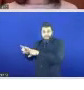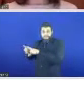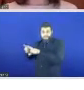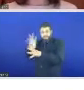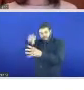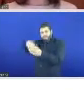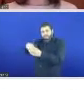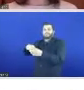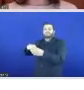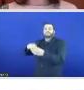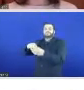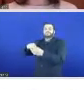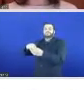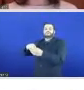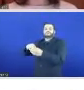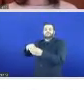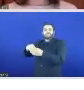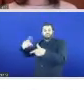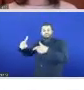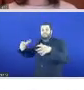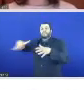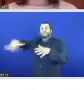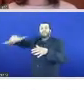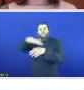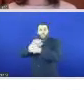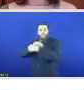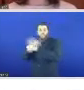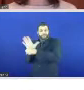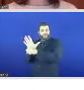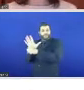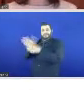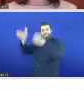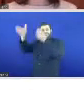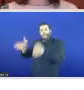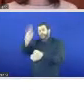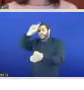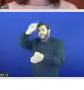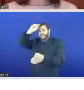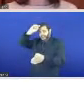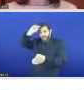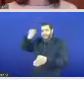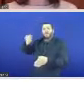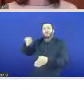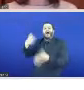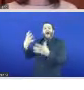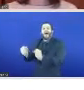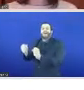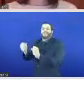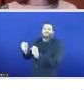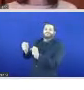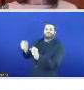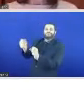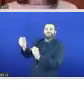ha aumentado la violencia machista, puesto que las mujeres estaban obligadas a estar encerradas y tenían menos